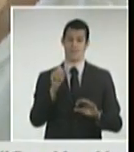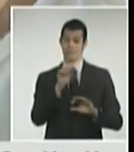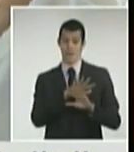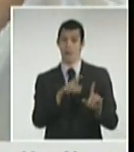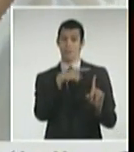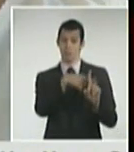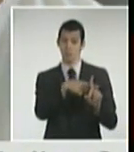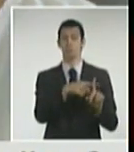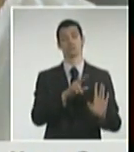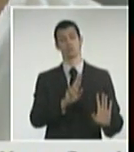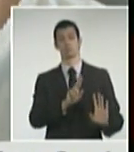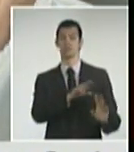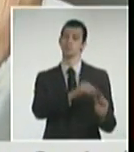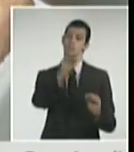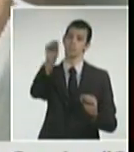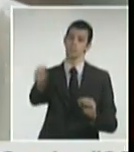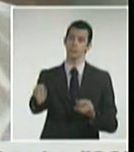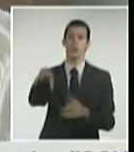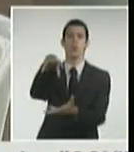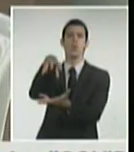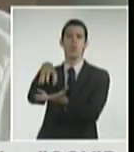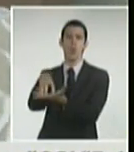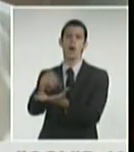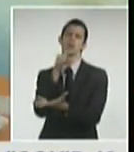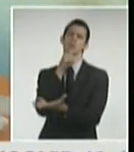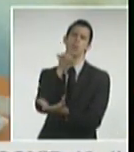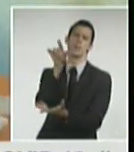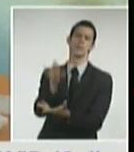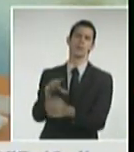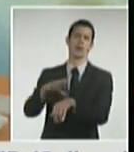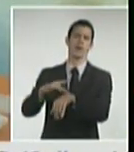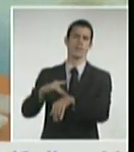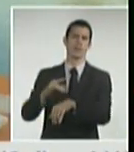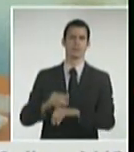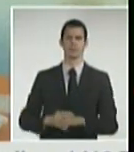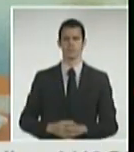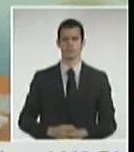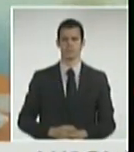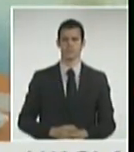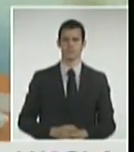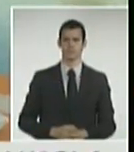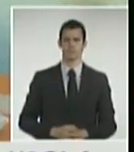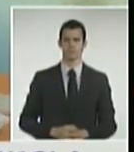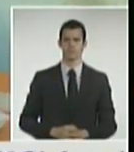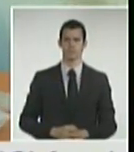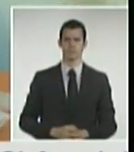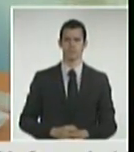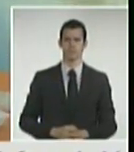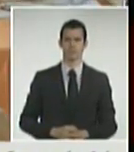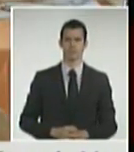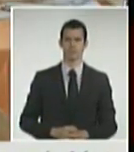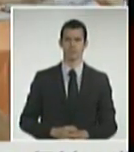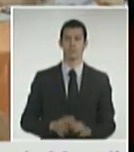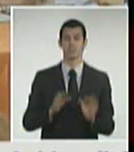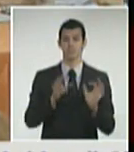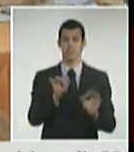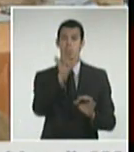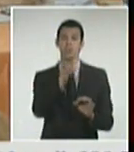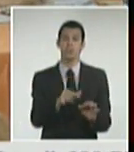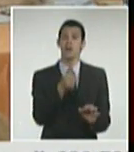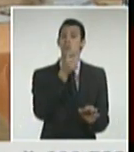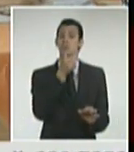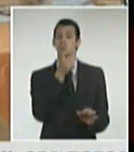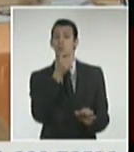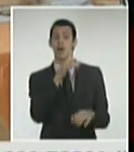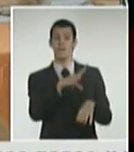sospechosos. En cada área también están determinadas otras acciones. Los pacientes sospechosos se remiten a instituciones de la red asistencial